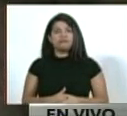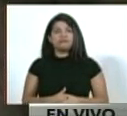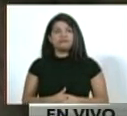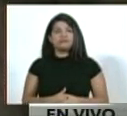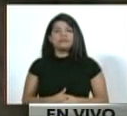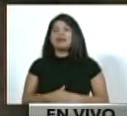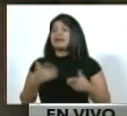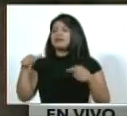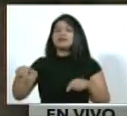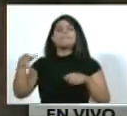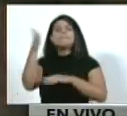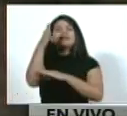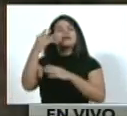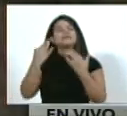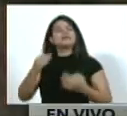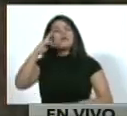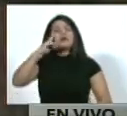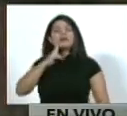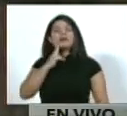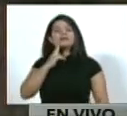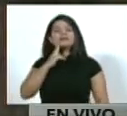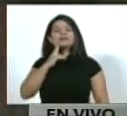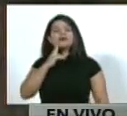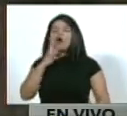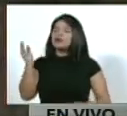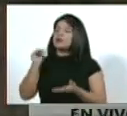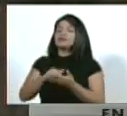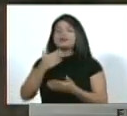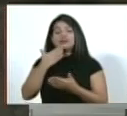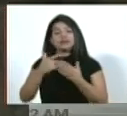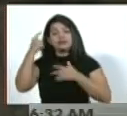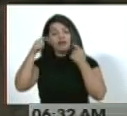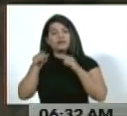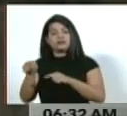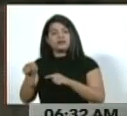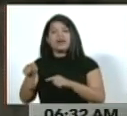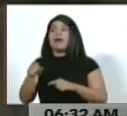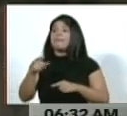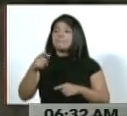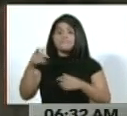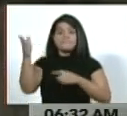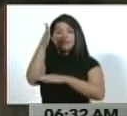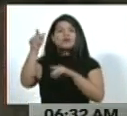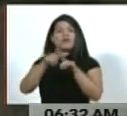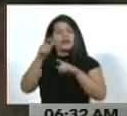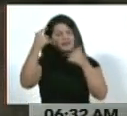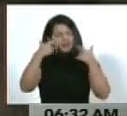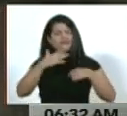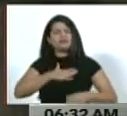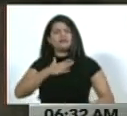Las banderas de Bolívar, retomadas por Hugo Chávez. Las banderas del chavismo.